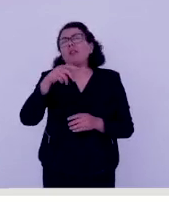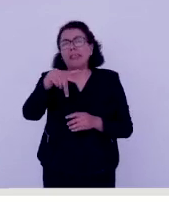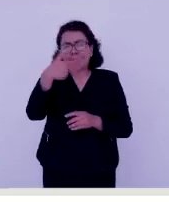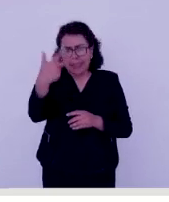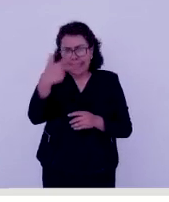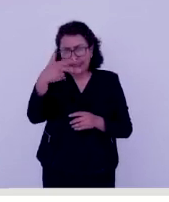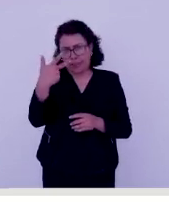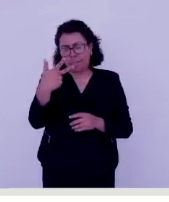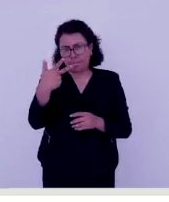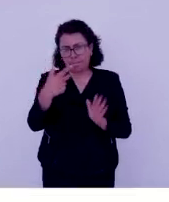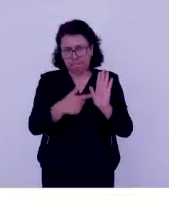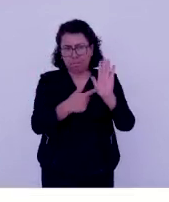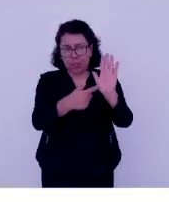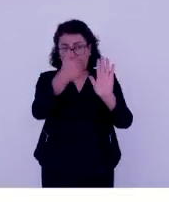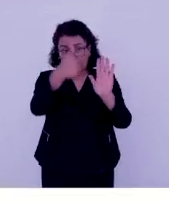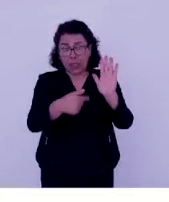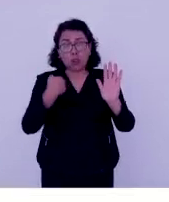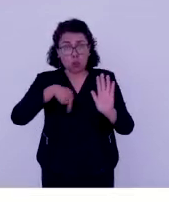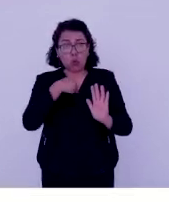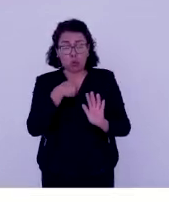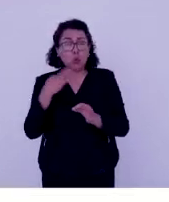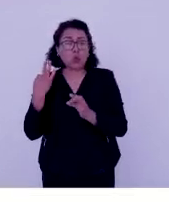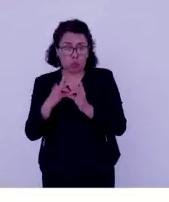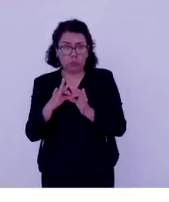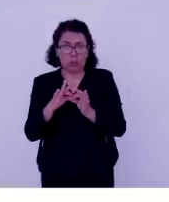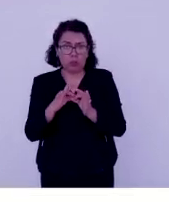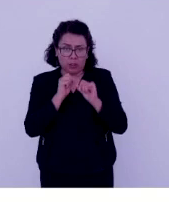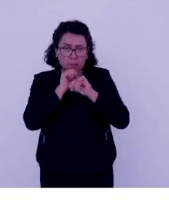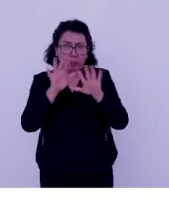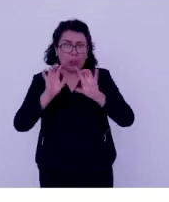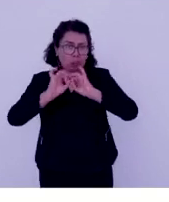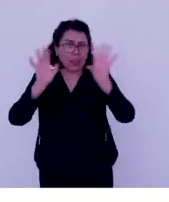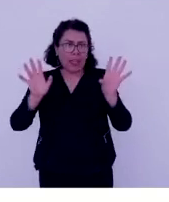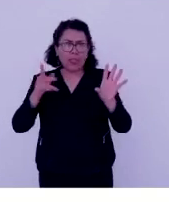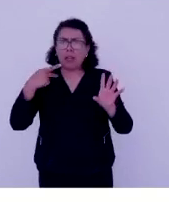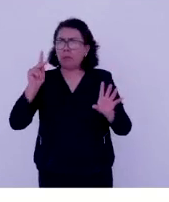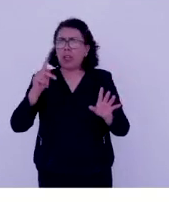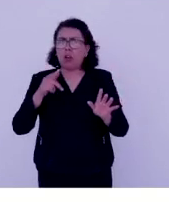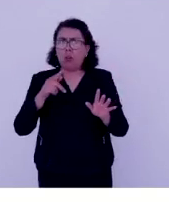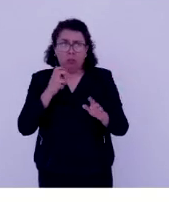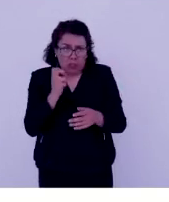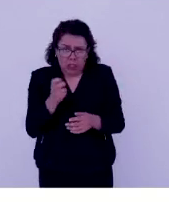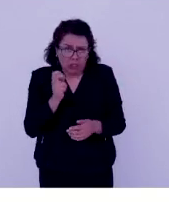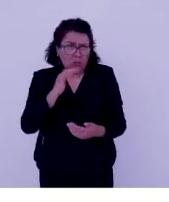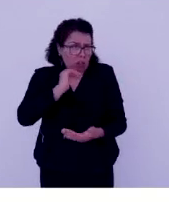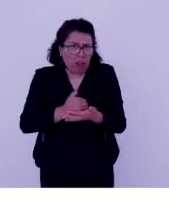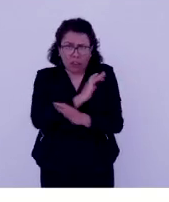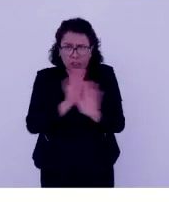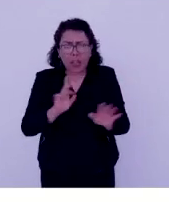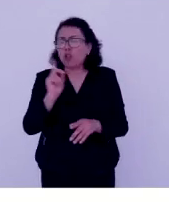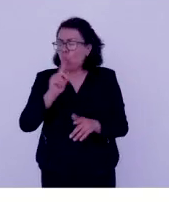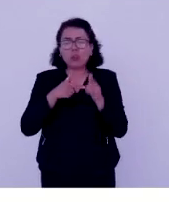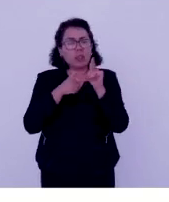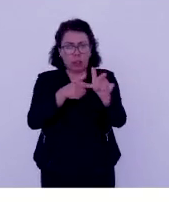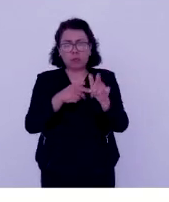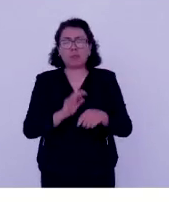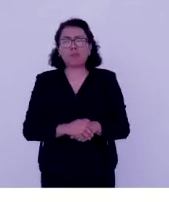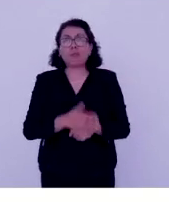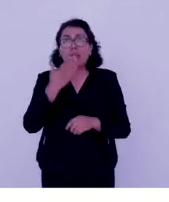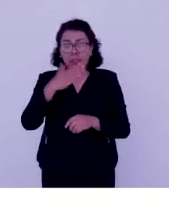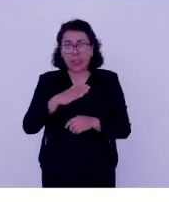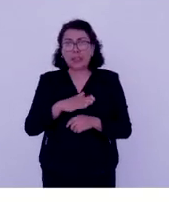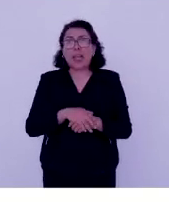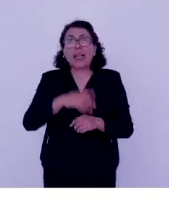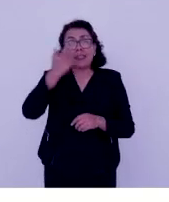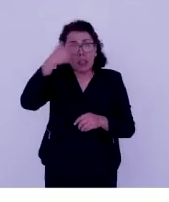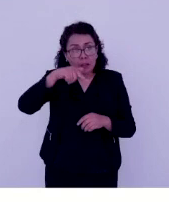publicadas con lo cual cumplimos con obligaciones de transparencia pero no nos limitamos a ello de los 28 poderes judiciales del país que